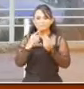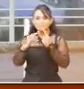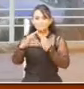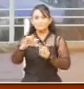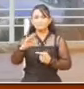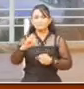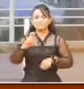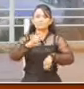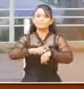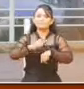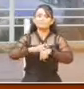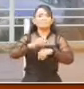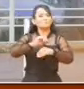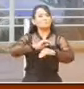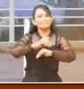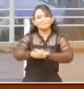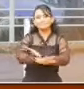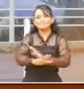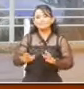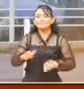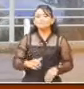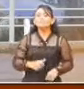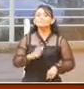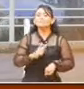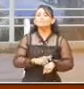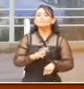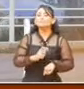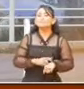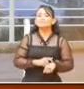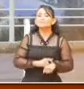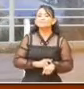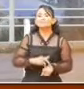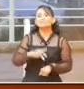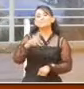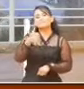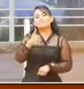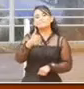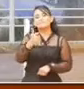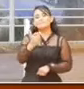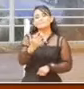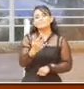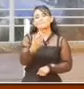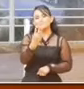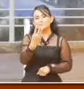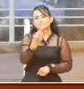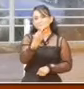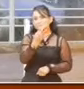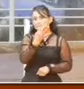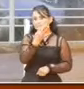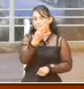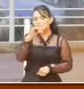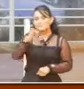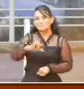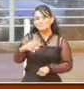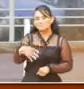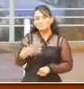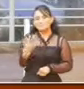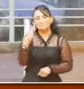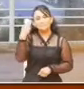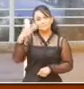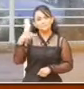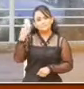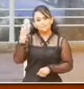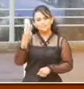se clausura y levanta la misma, siendo las 18 horas con 53 minutos del día 14